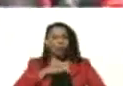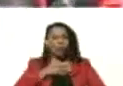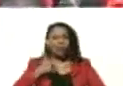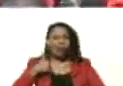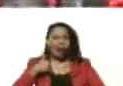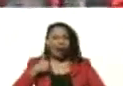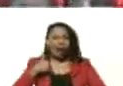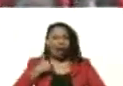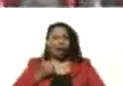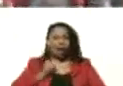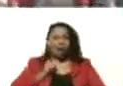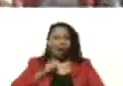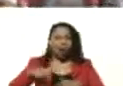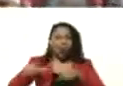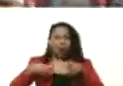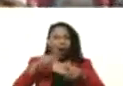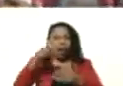esté.